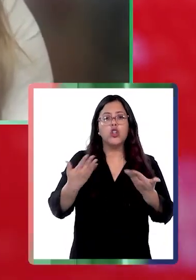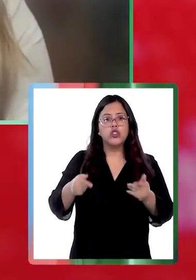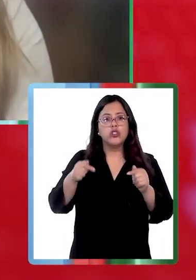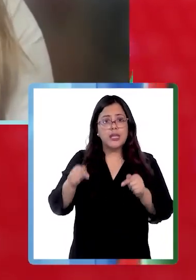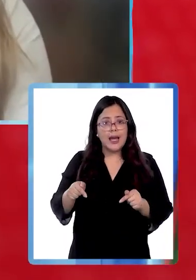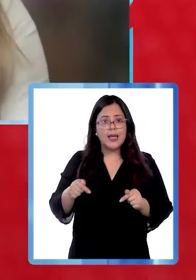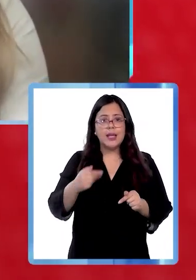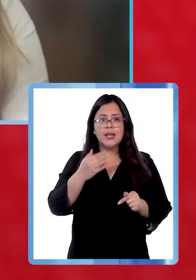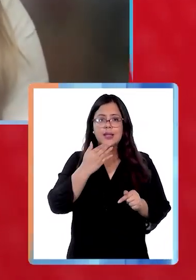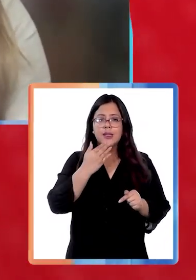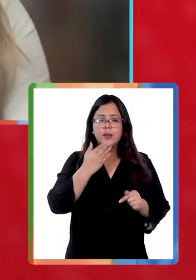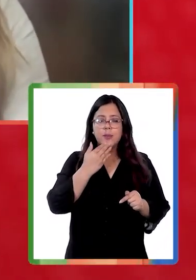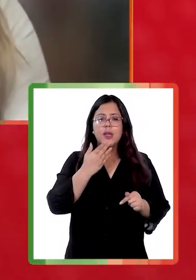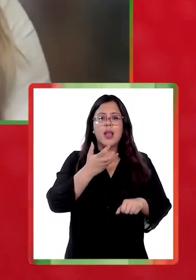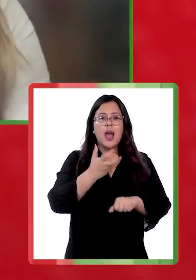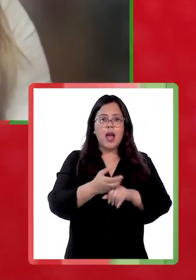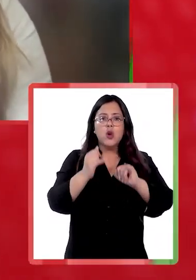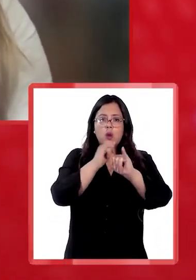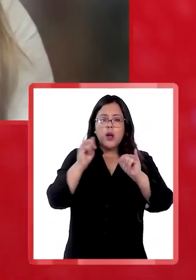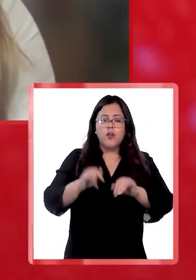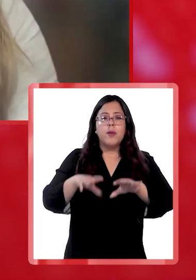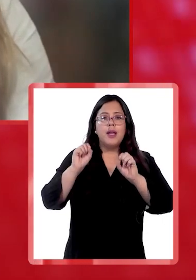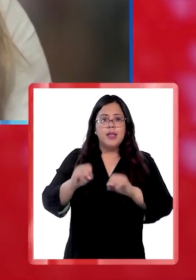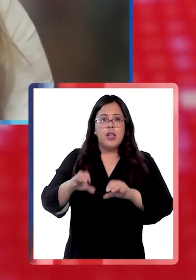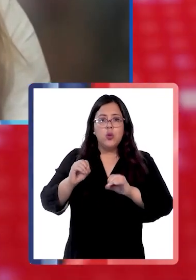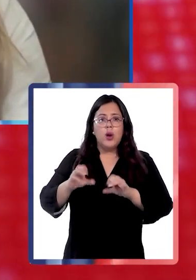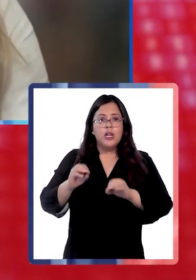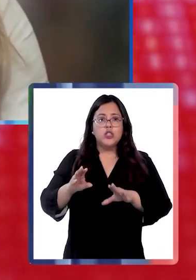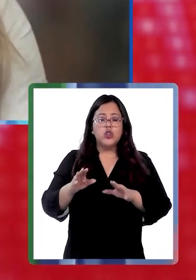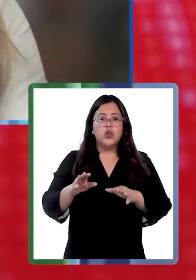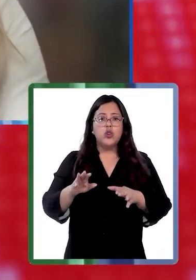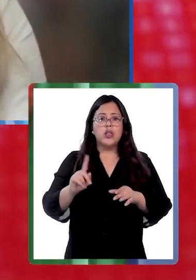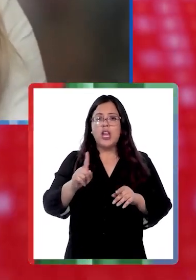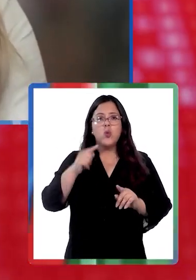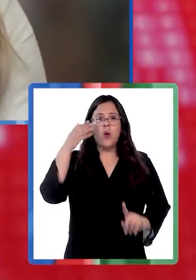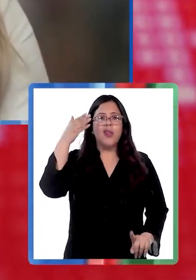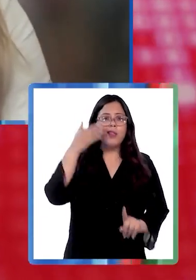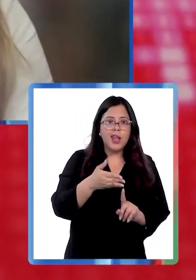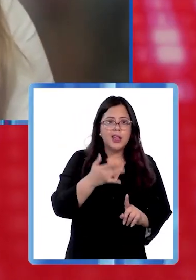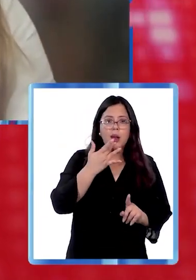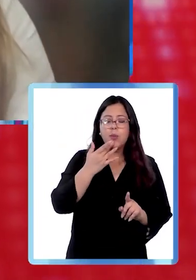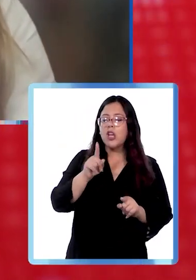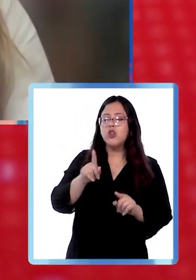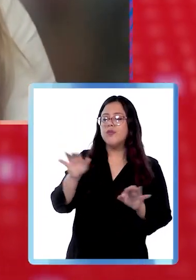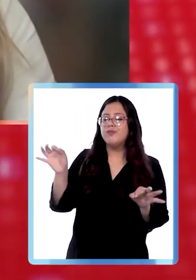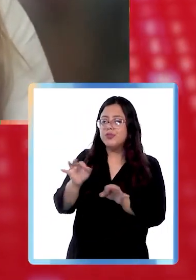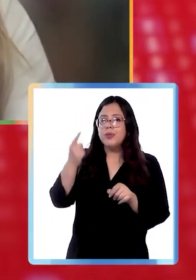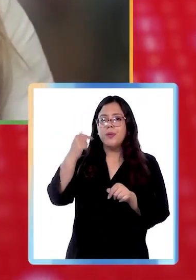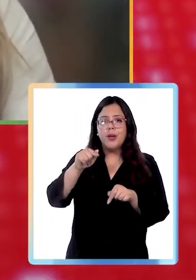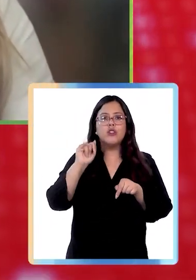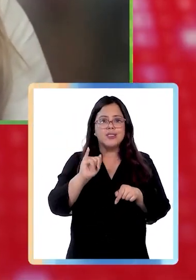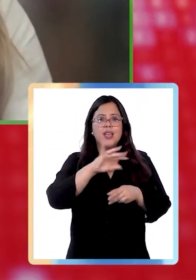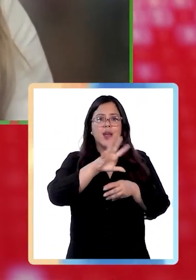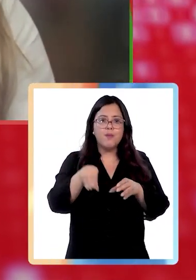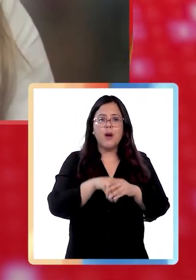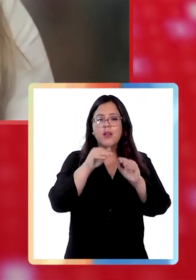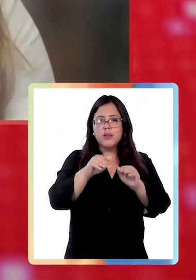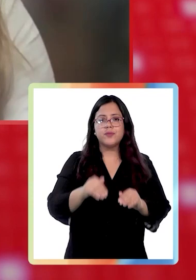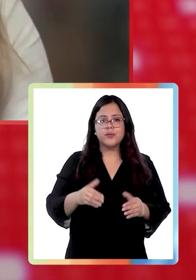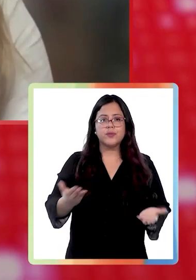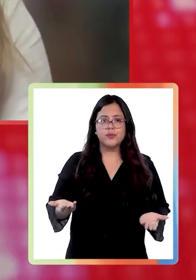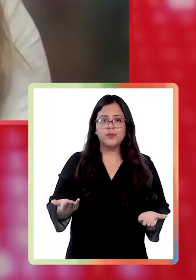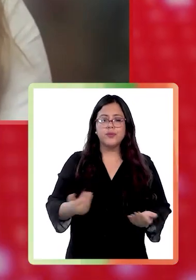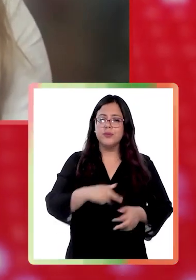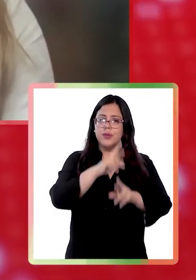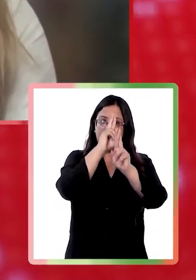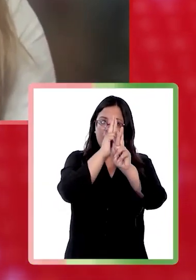los niños. Entonces, desde ahí también finalmente hay una forma de educar que es indirecta, porque ya no se habla tan explícitamente, pero que finalmente también es